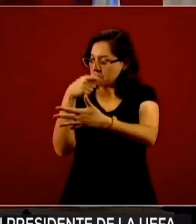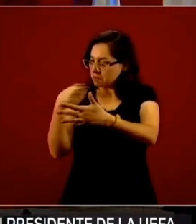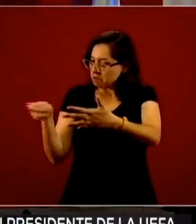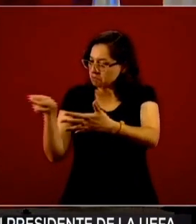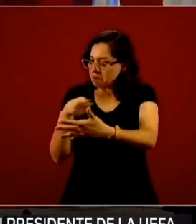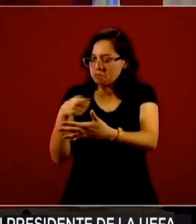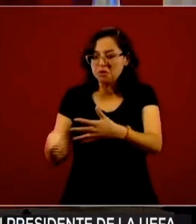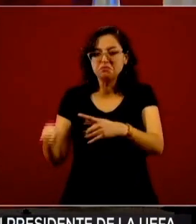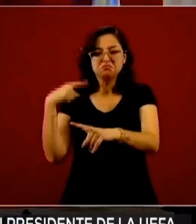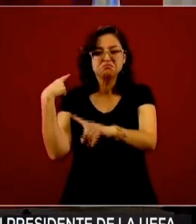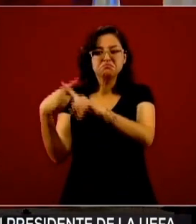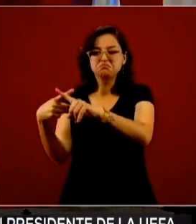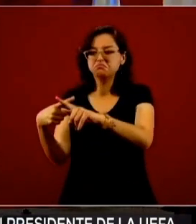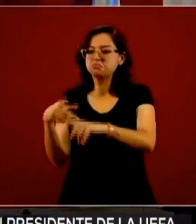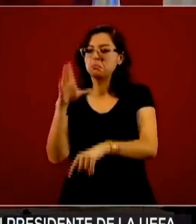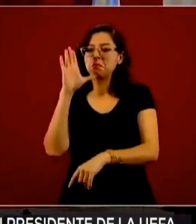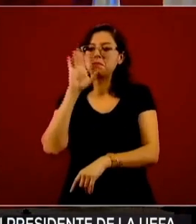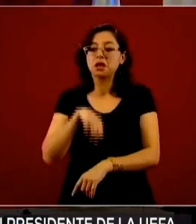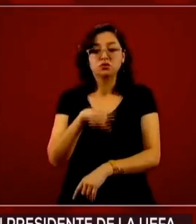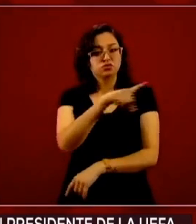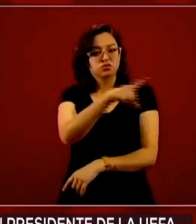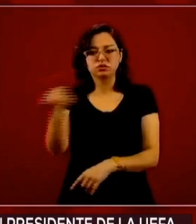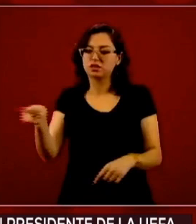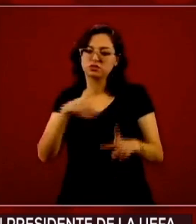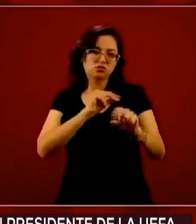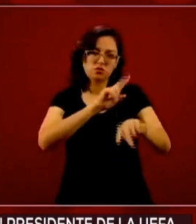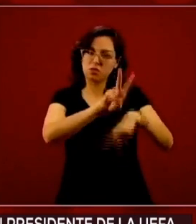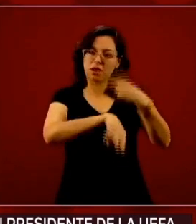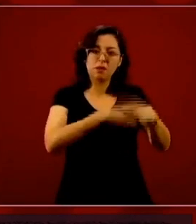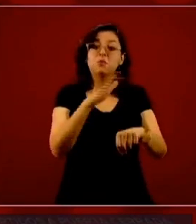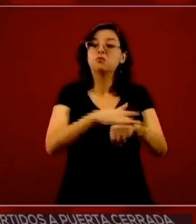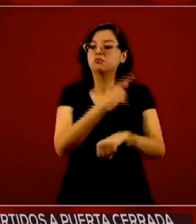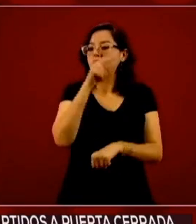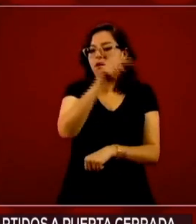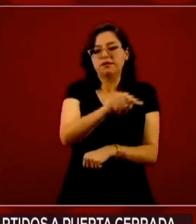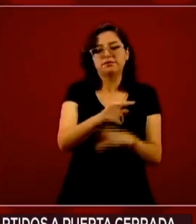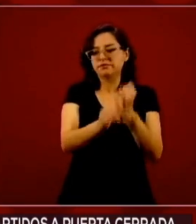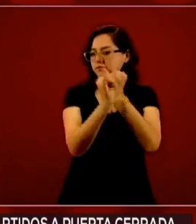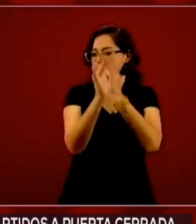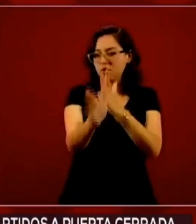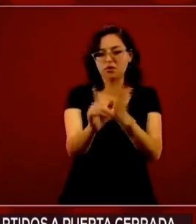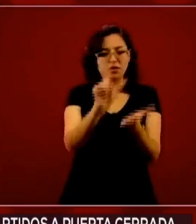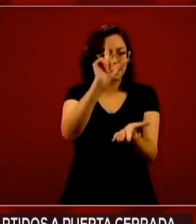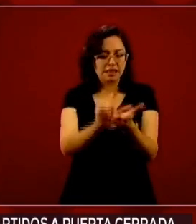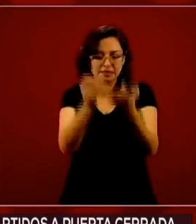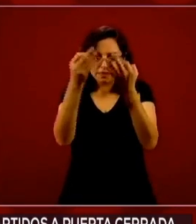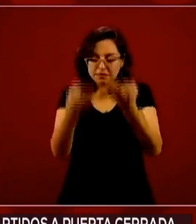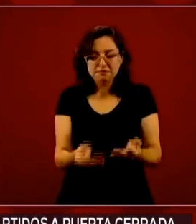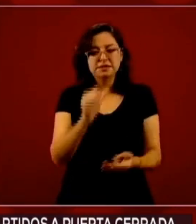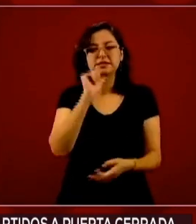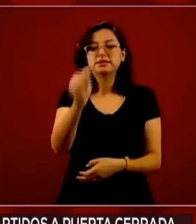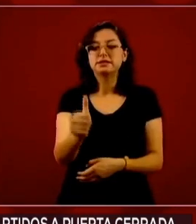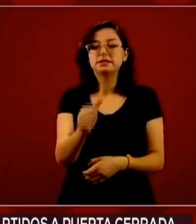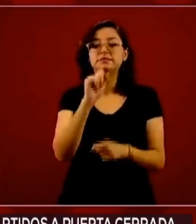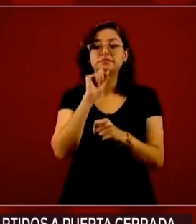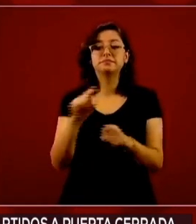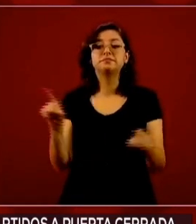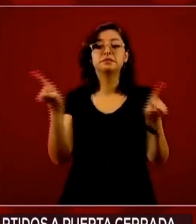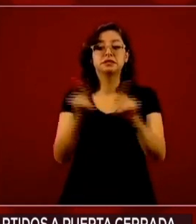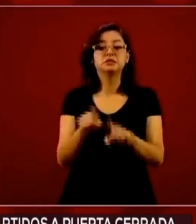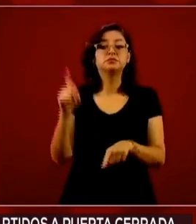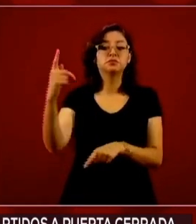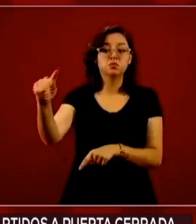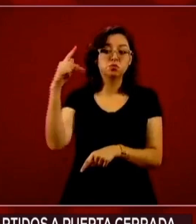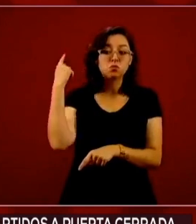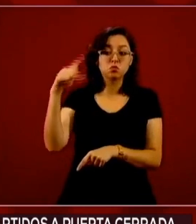para que eviten comprar en esos lugares, porque de seguro no les van a dar litros completos. Como no estaba dando litros completos en